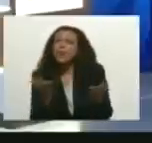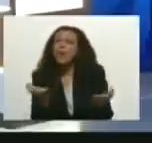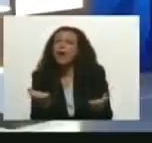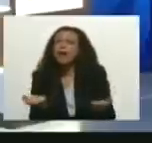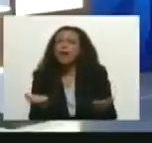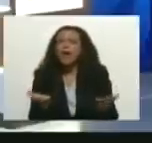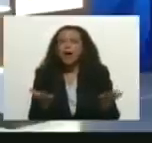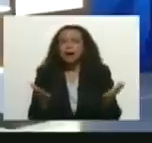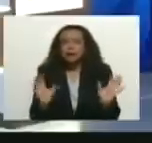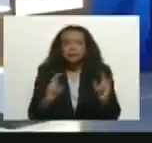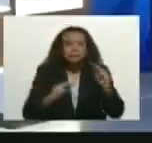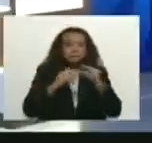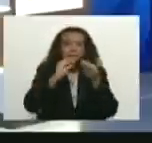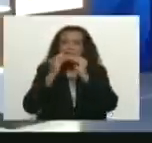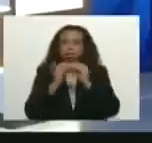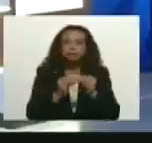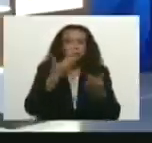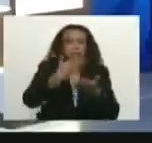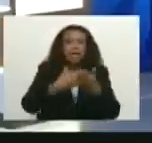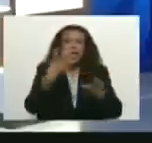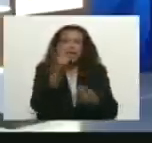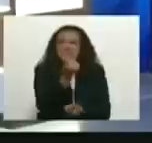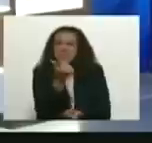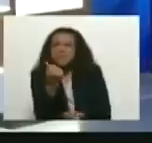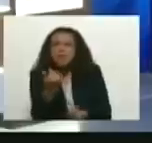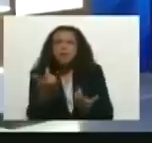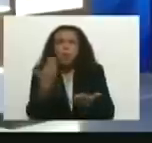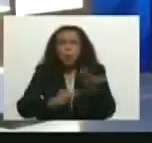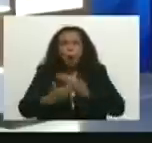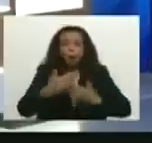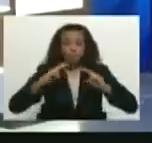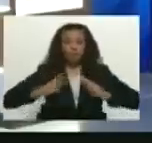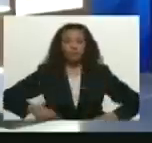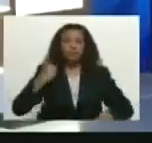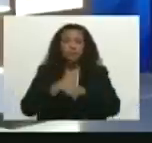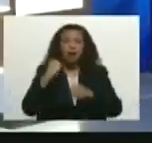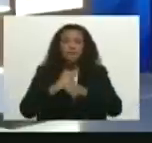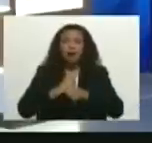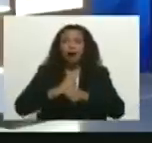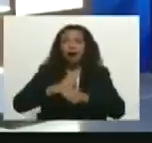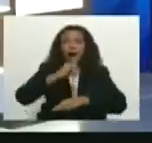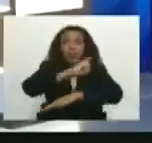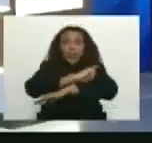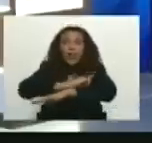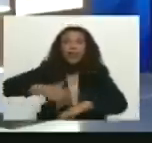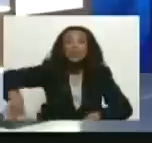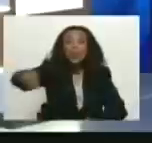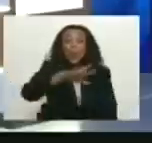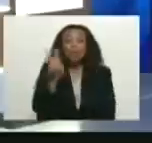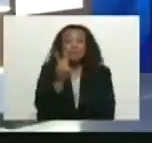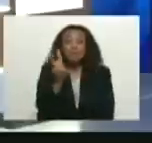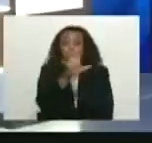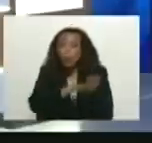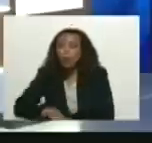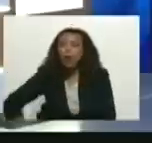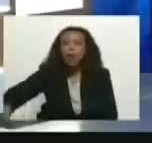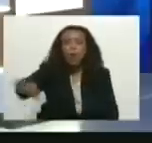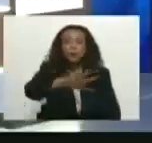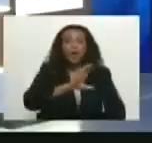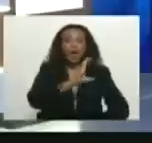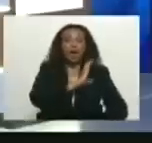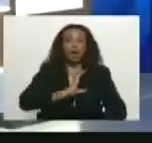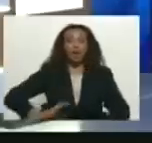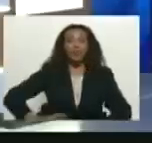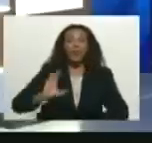apoyo físico, logístico, de infraestructura, humano, a las iglesias del país, a las iglesias